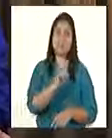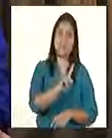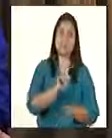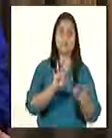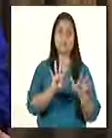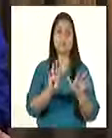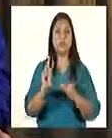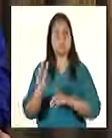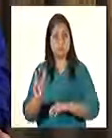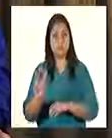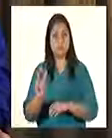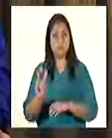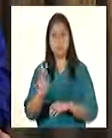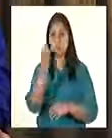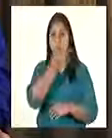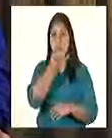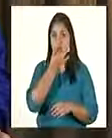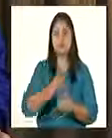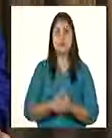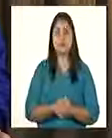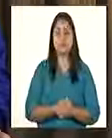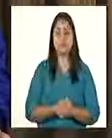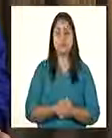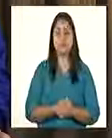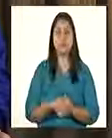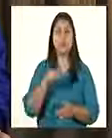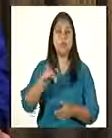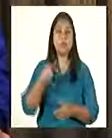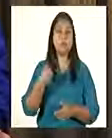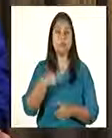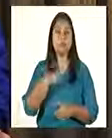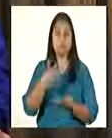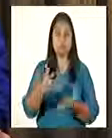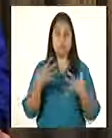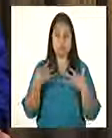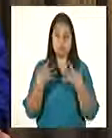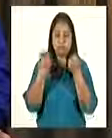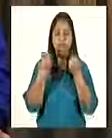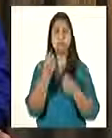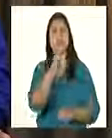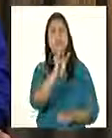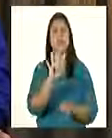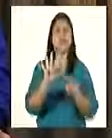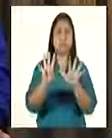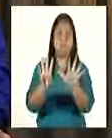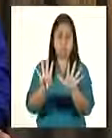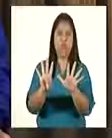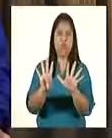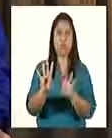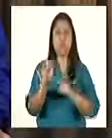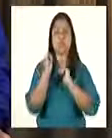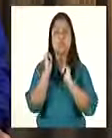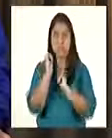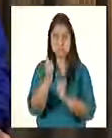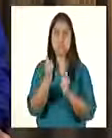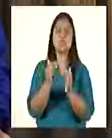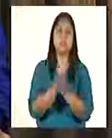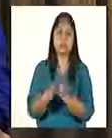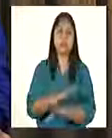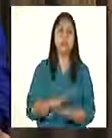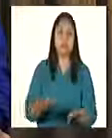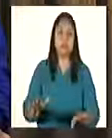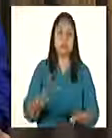y 193 corresponden a mujeres. Hemos logrado 49 personas recuperadas, 15